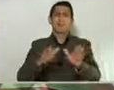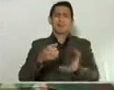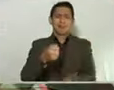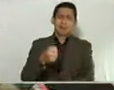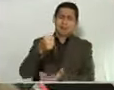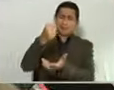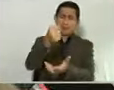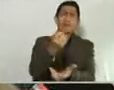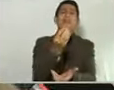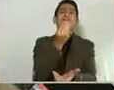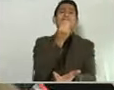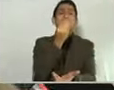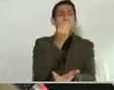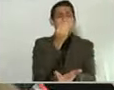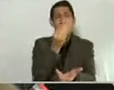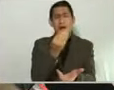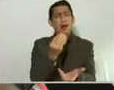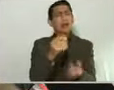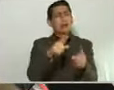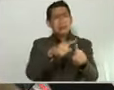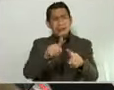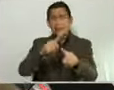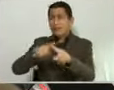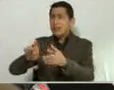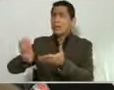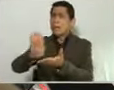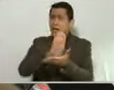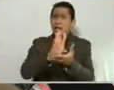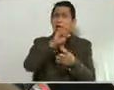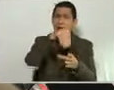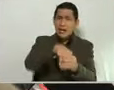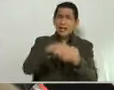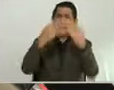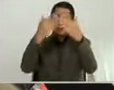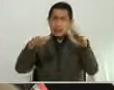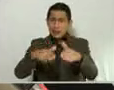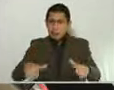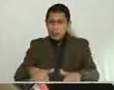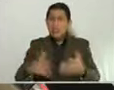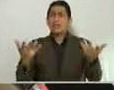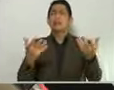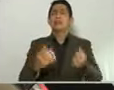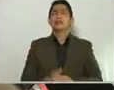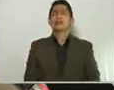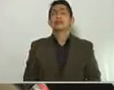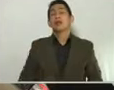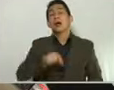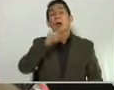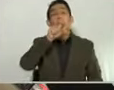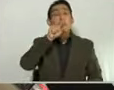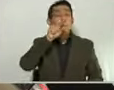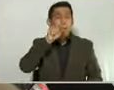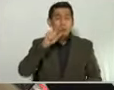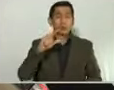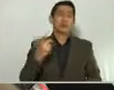con nuestros kits alimenticios y en Navidad siempre con su cena navideña, que incluye el pollo, a